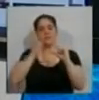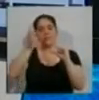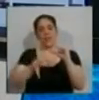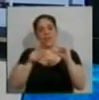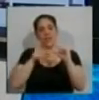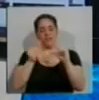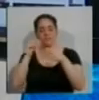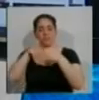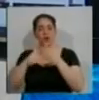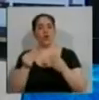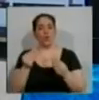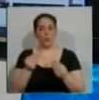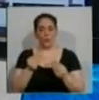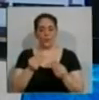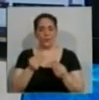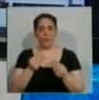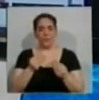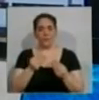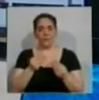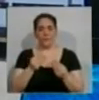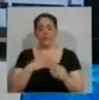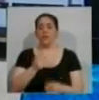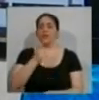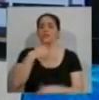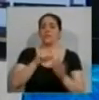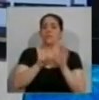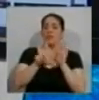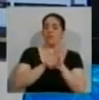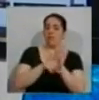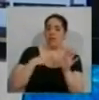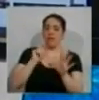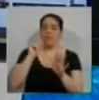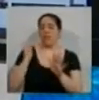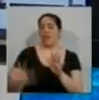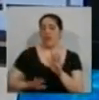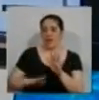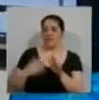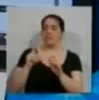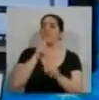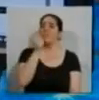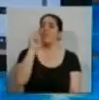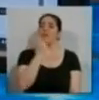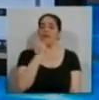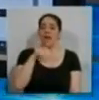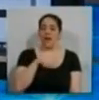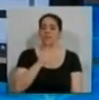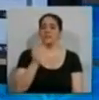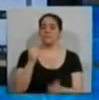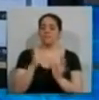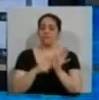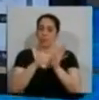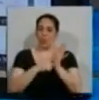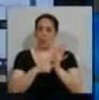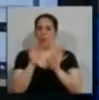ganó, te dice si cumple o no cumple con la ley de grasas trans y te da más información. En este caso, nos